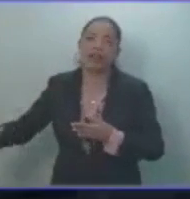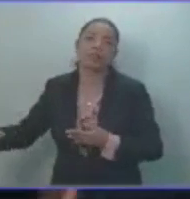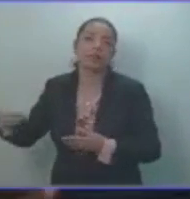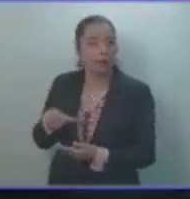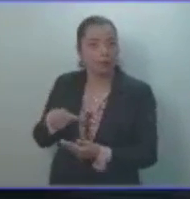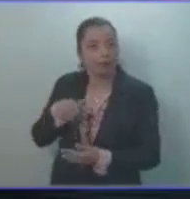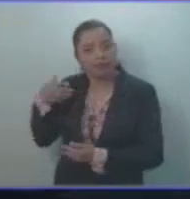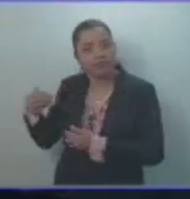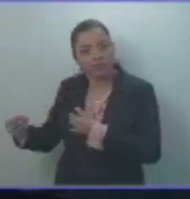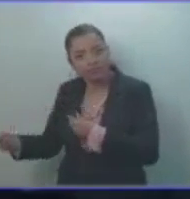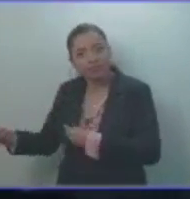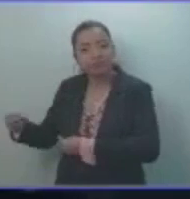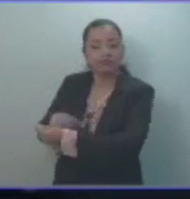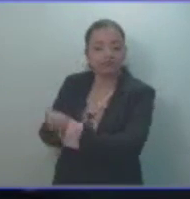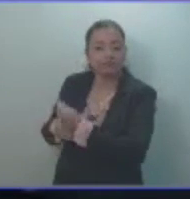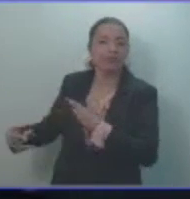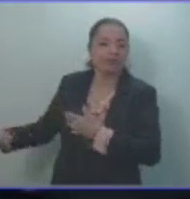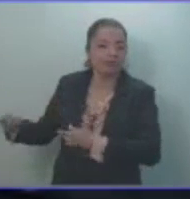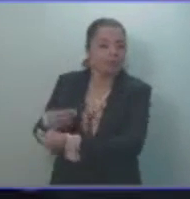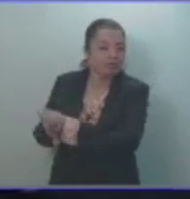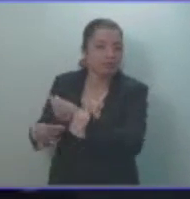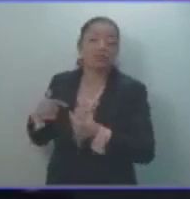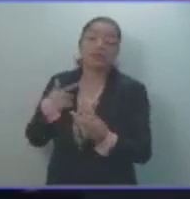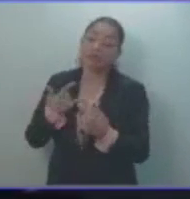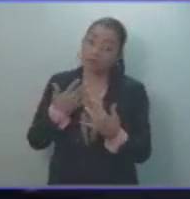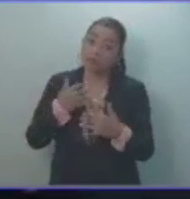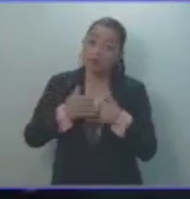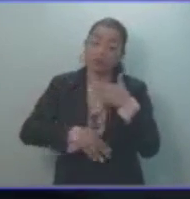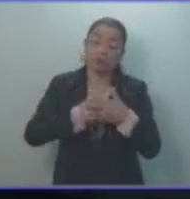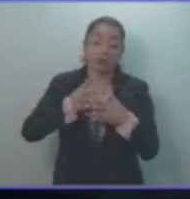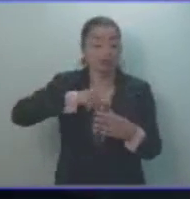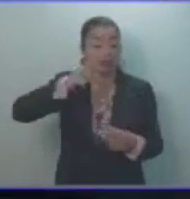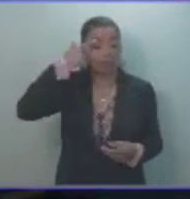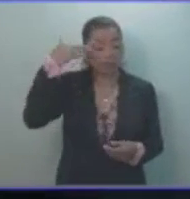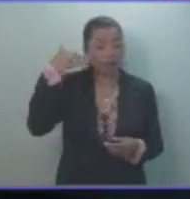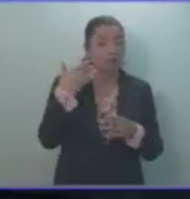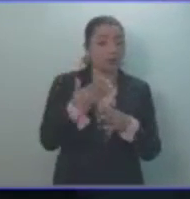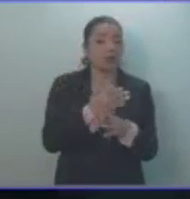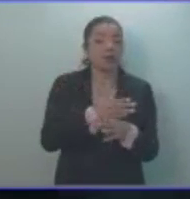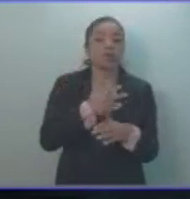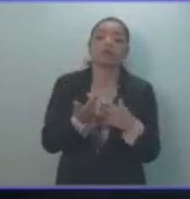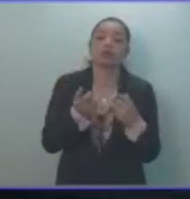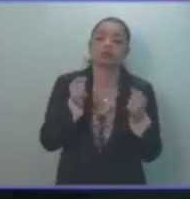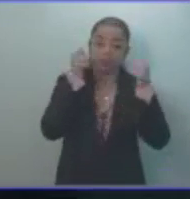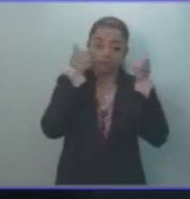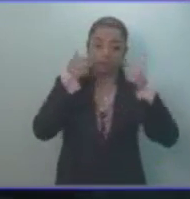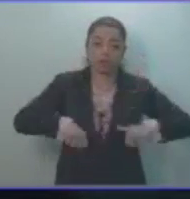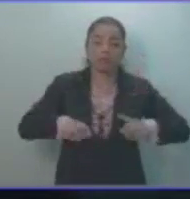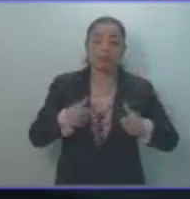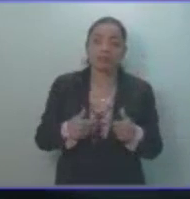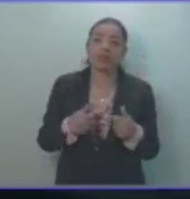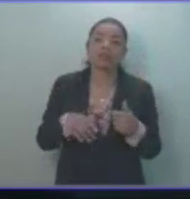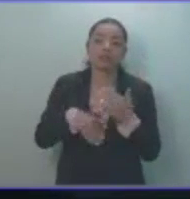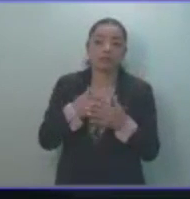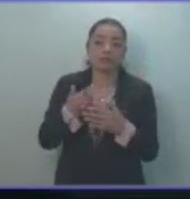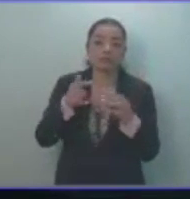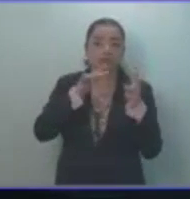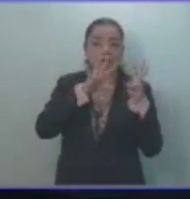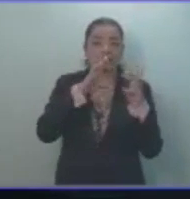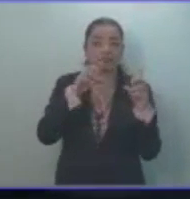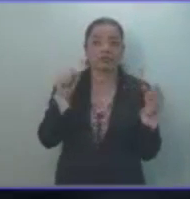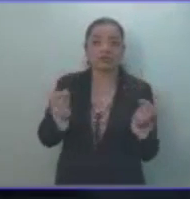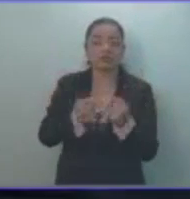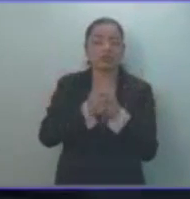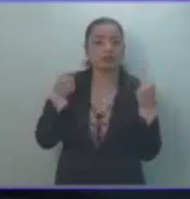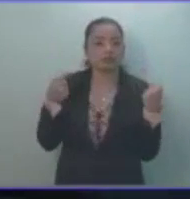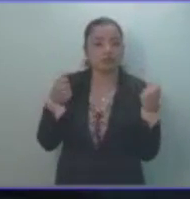Esperamos que en algún momento la negociación política camine de tal forma que esto pueda ser aprobado. Y con respecto a los 800